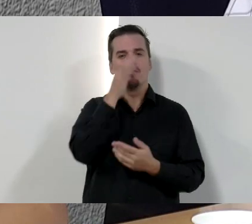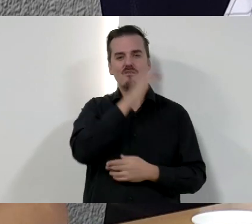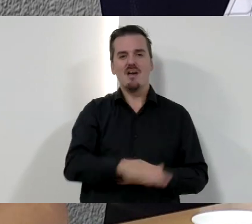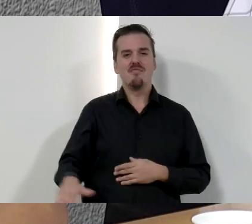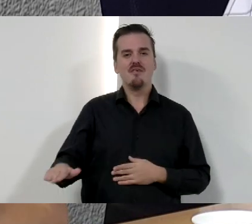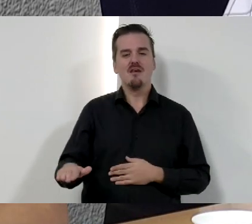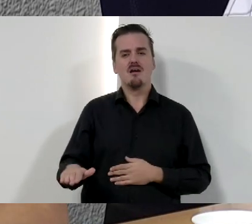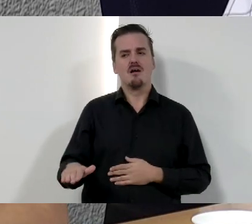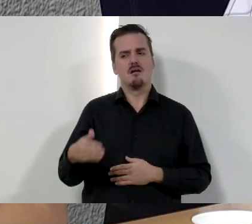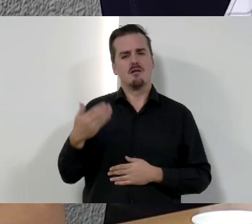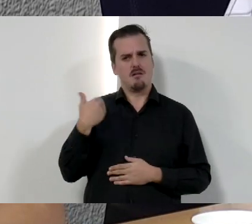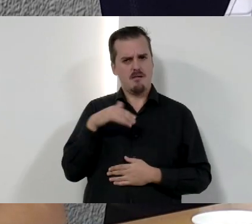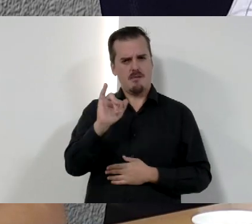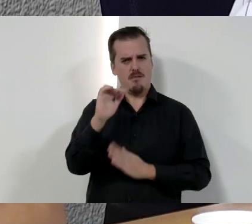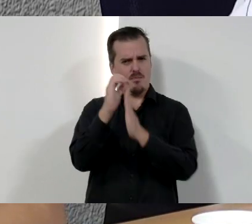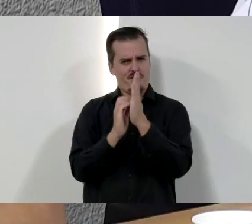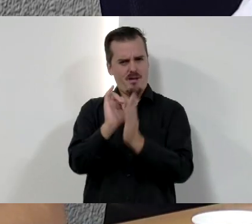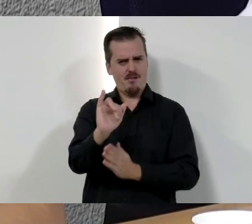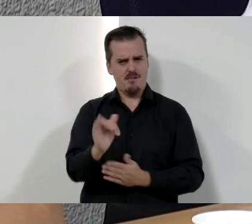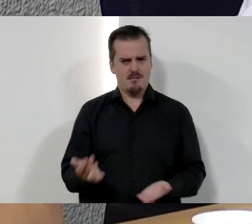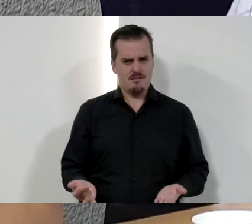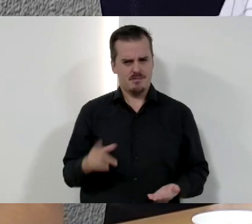también bonificaciones. Sí.